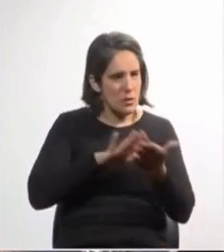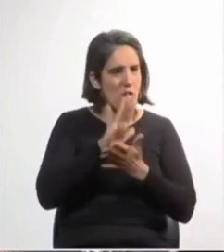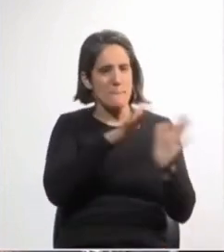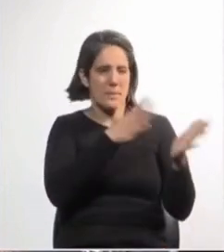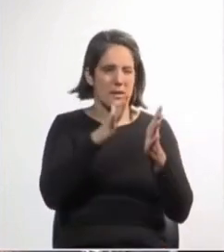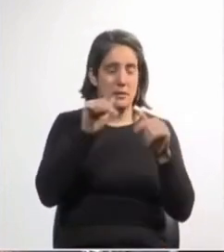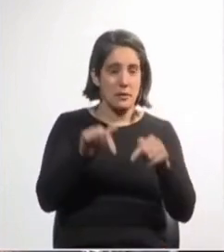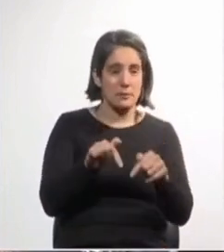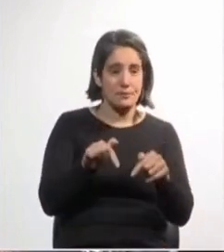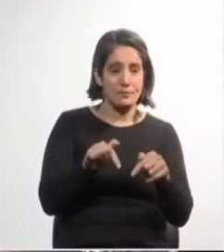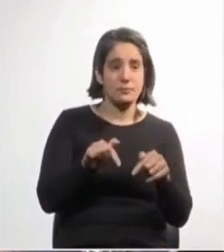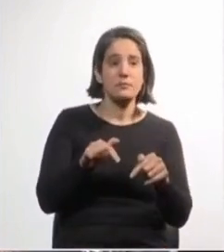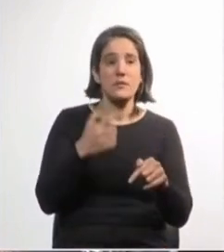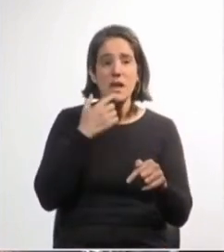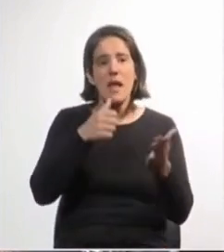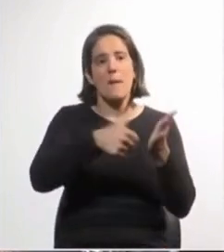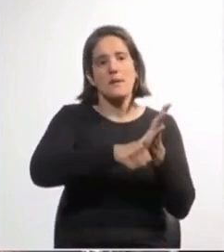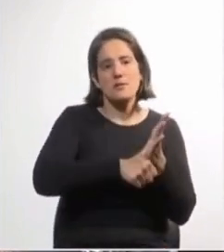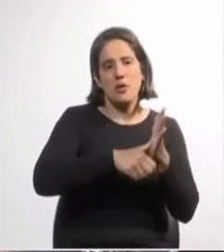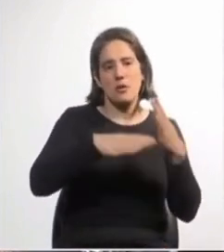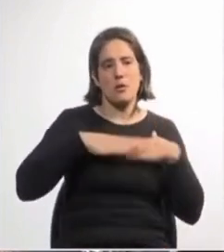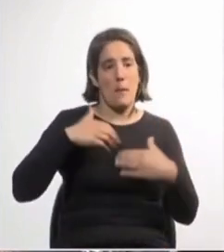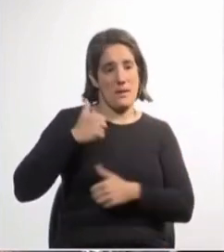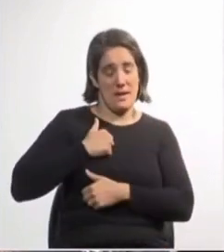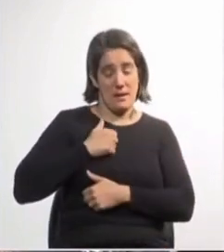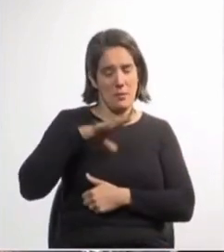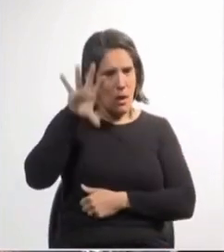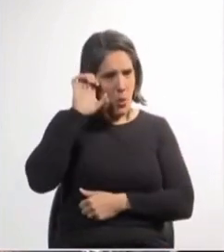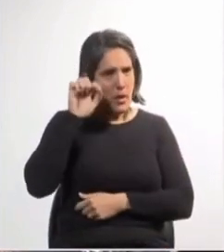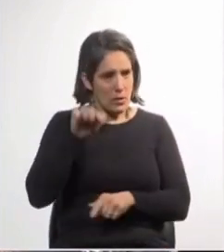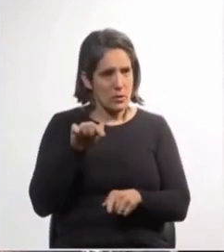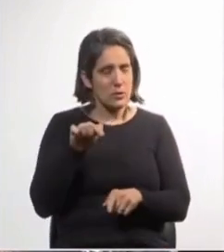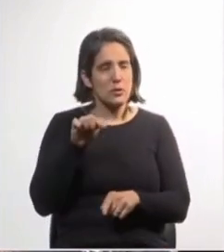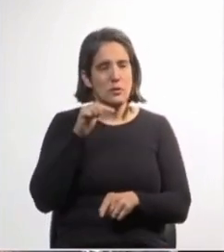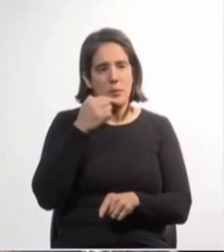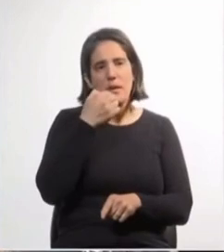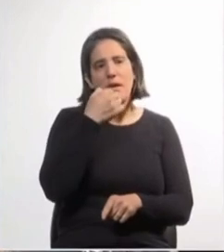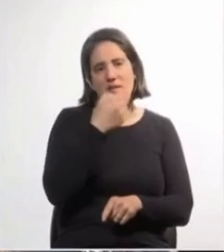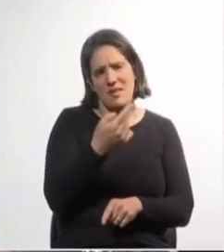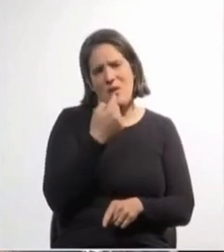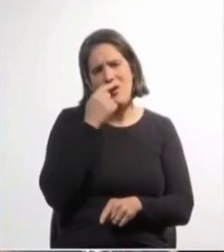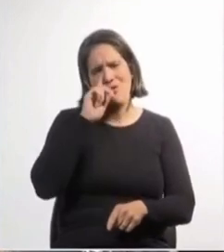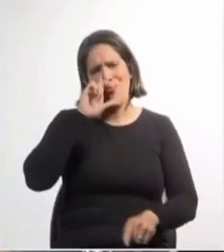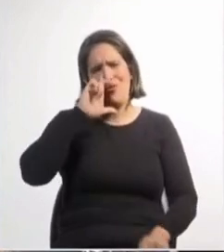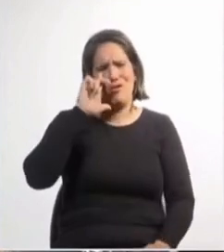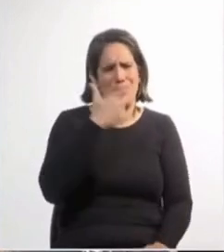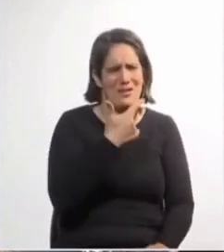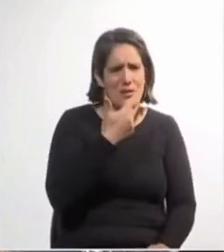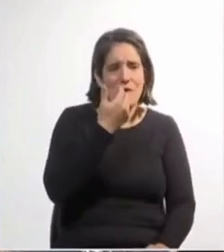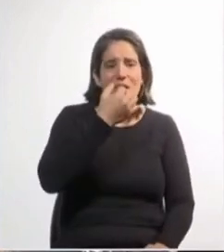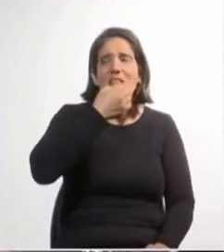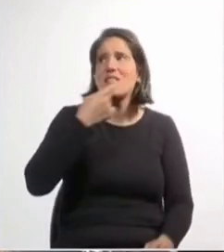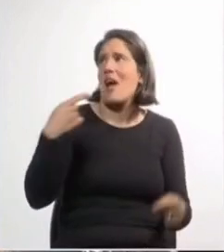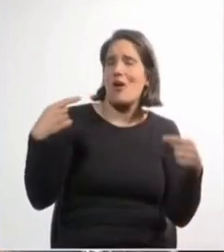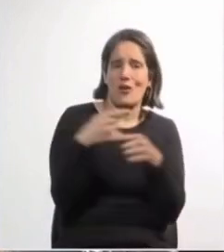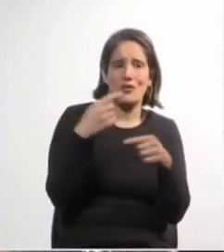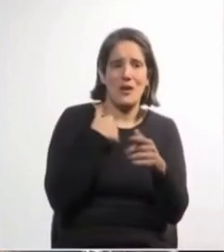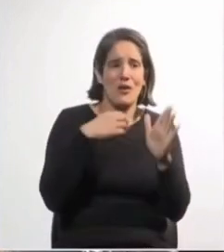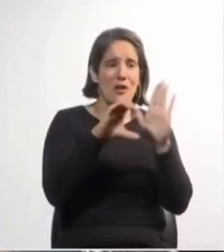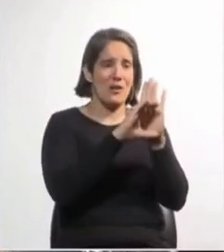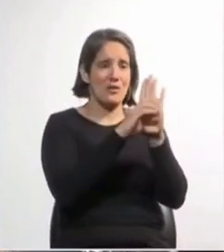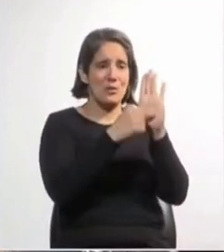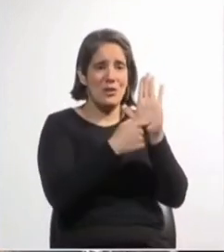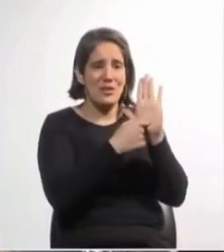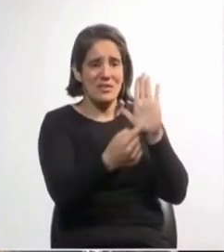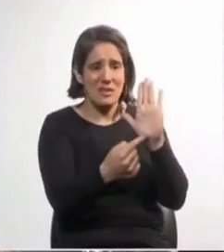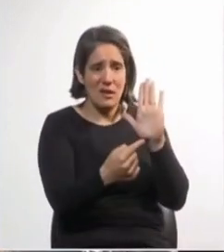del Servicio de Pensiones y Retiros Militares. También allí se hizo una argumentación insólita que contradecía lo que la